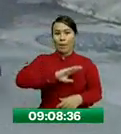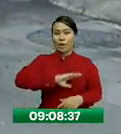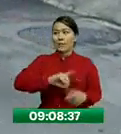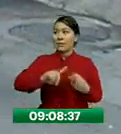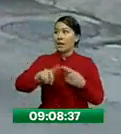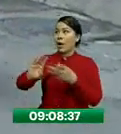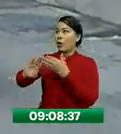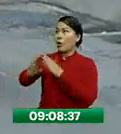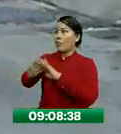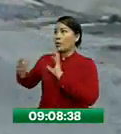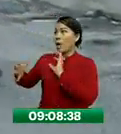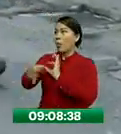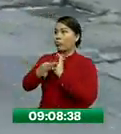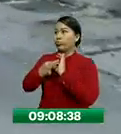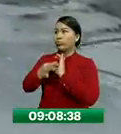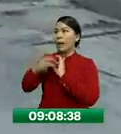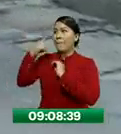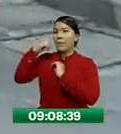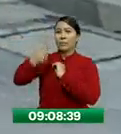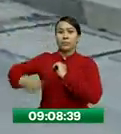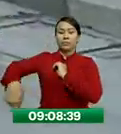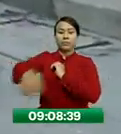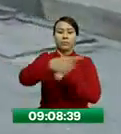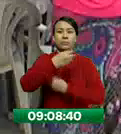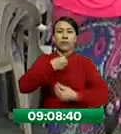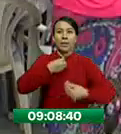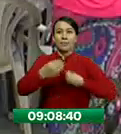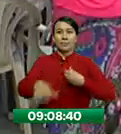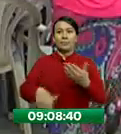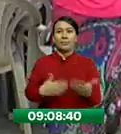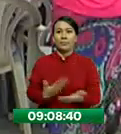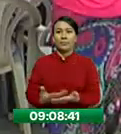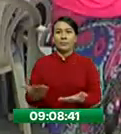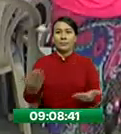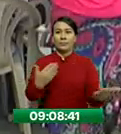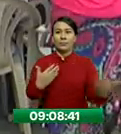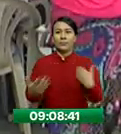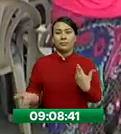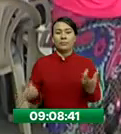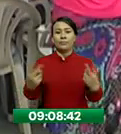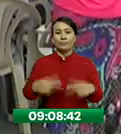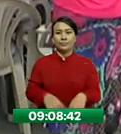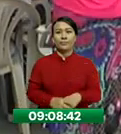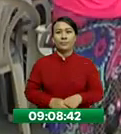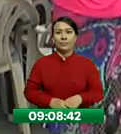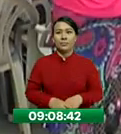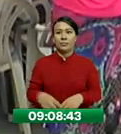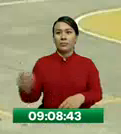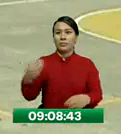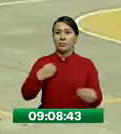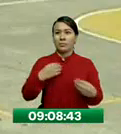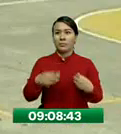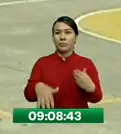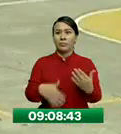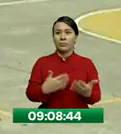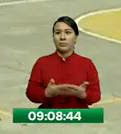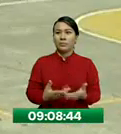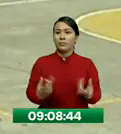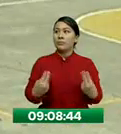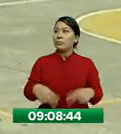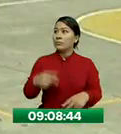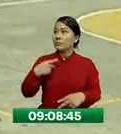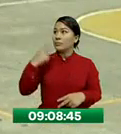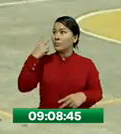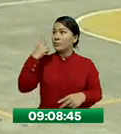Policía y comunidad unidas para evitar que la delincuencia gane terreno en el sector de La Florida en el norte de Guayaquil. En esta zona colocaron cámaras